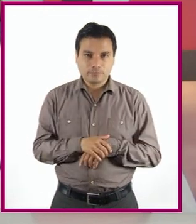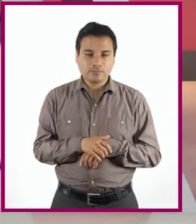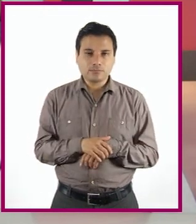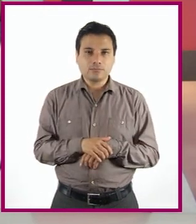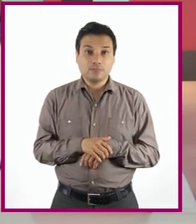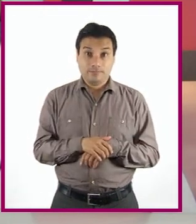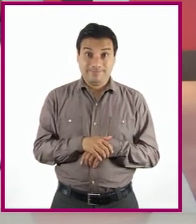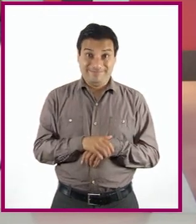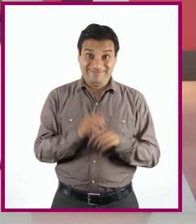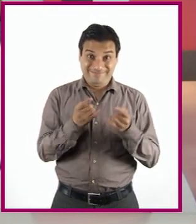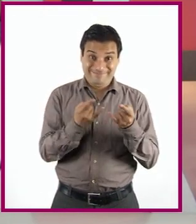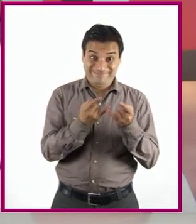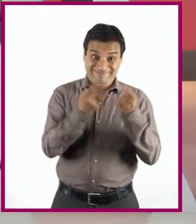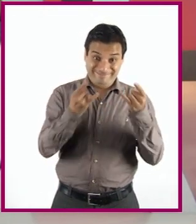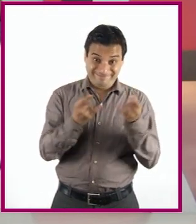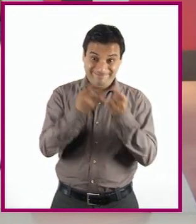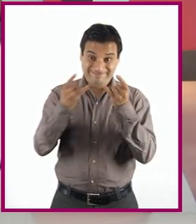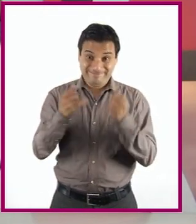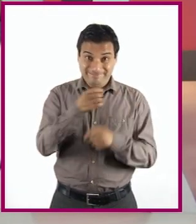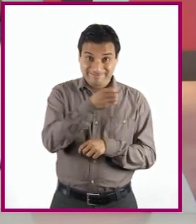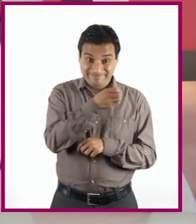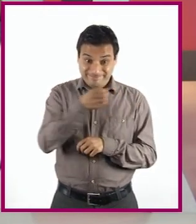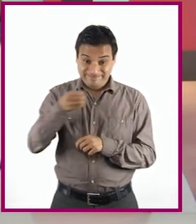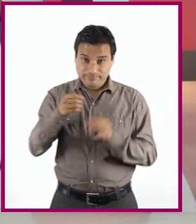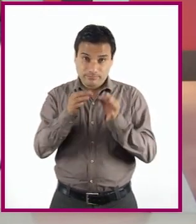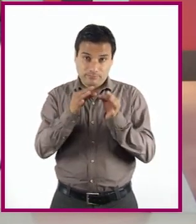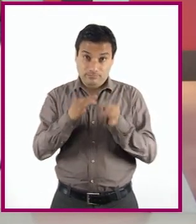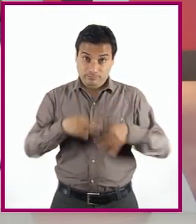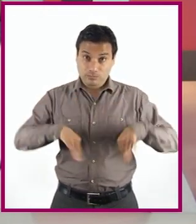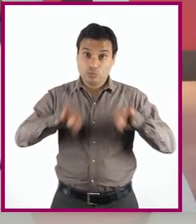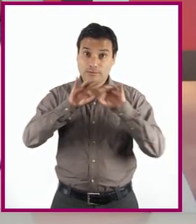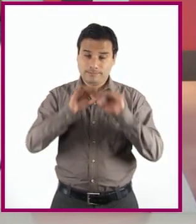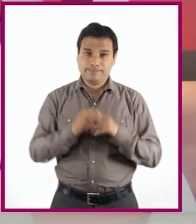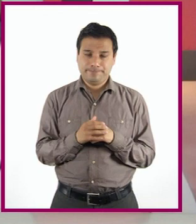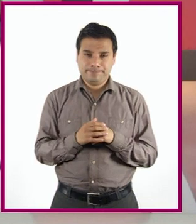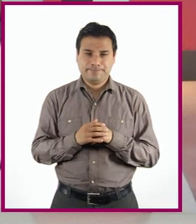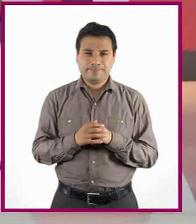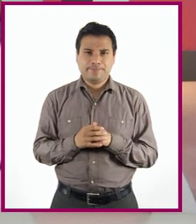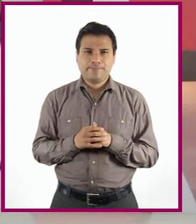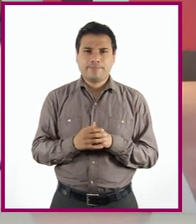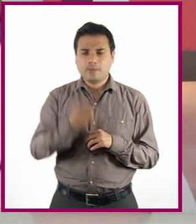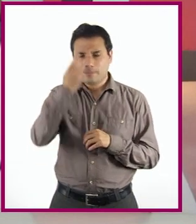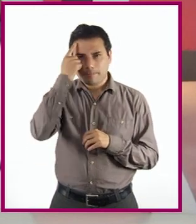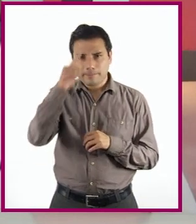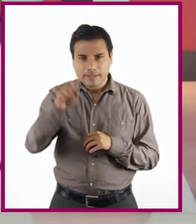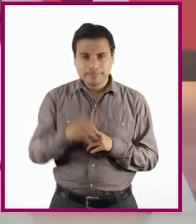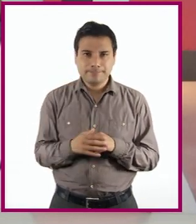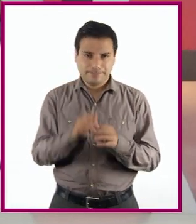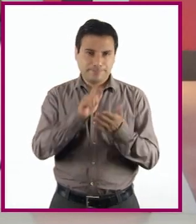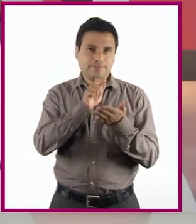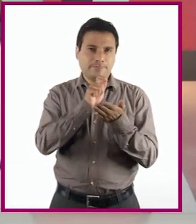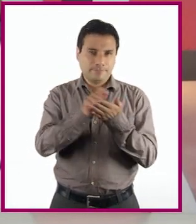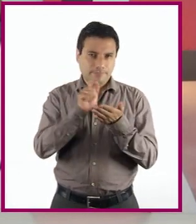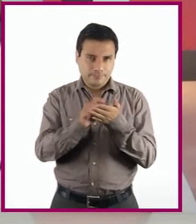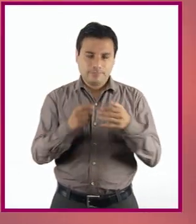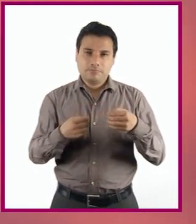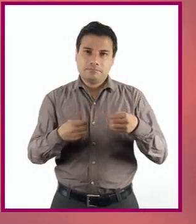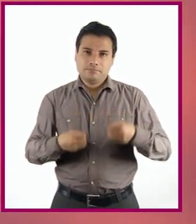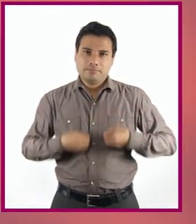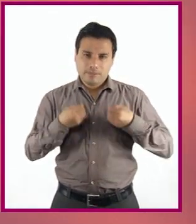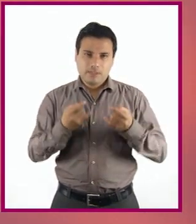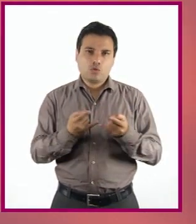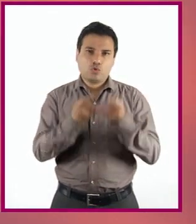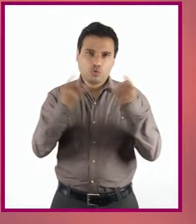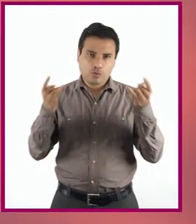orden cronológico en la narración escrita no solo se limita a la creación de textos autobiográficos, también